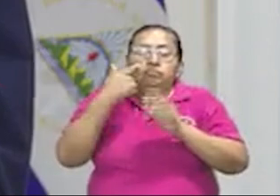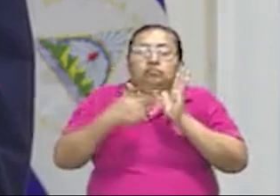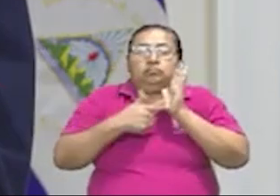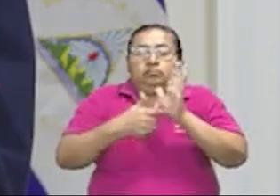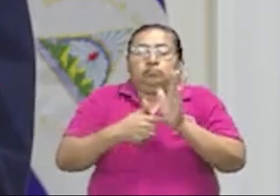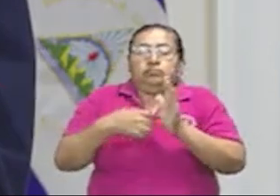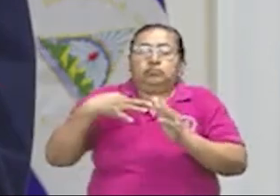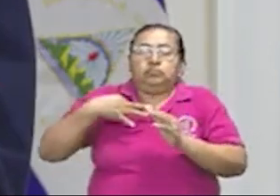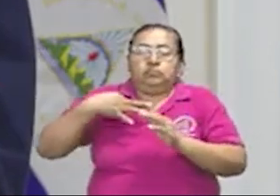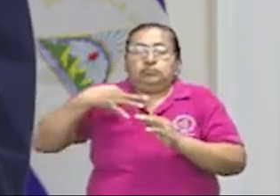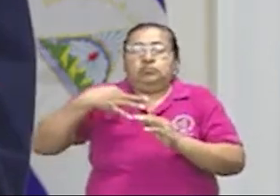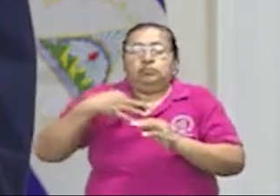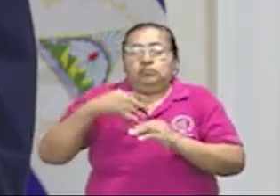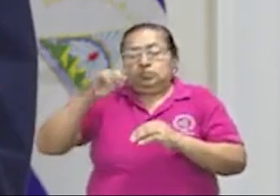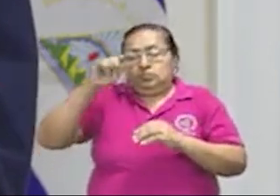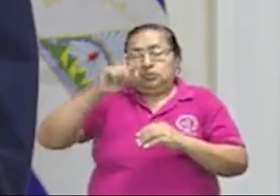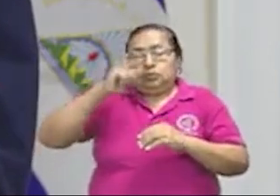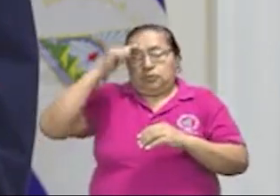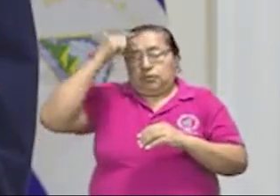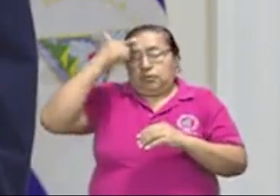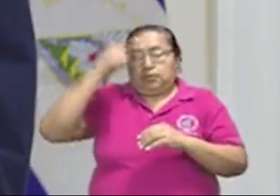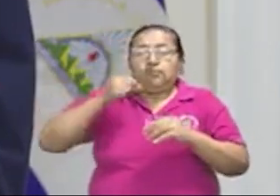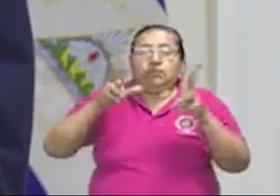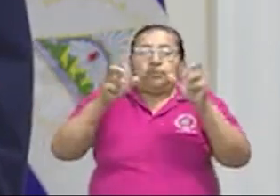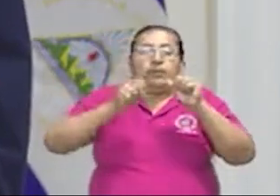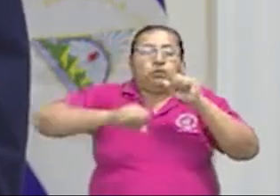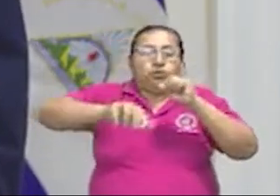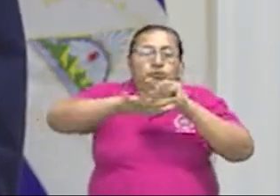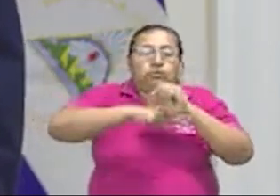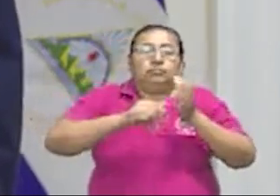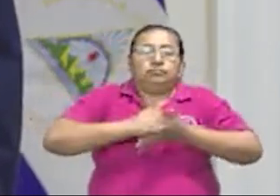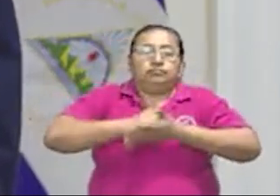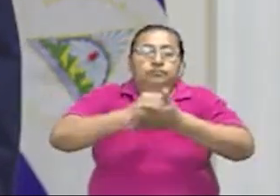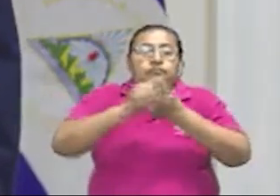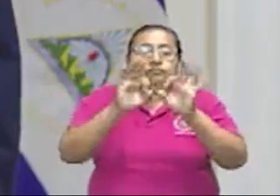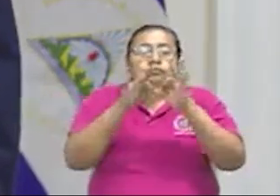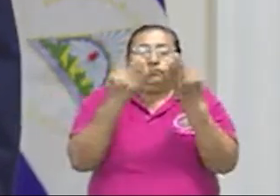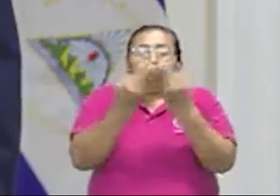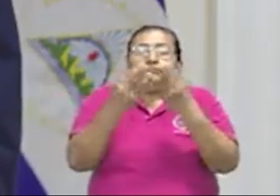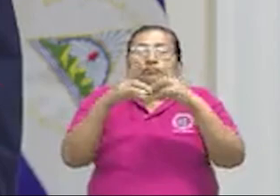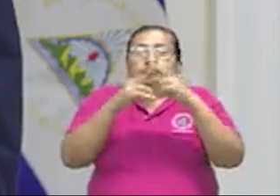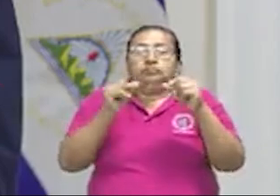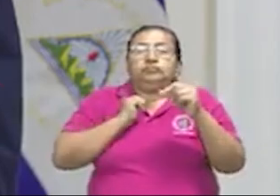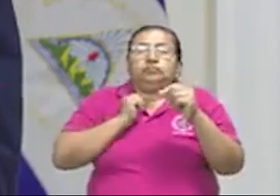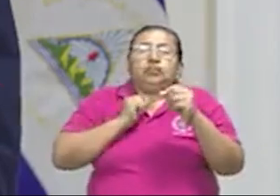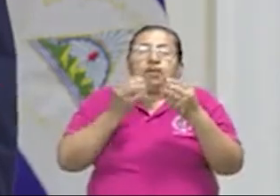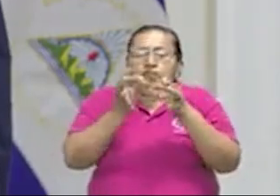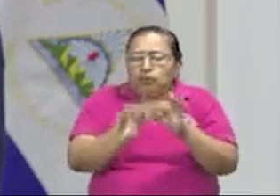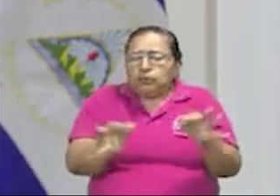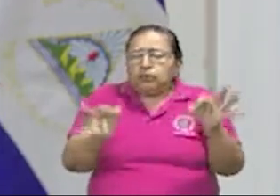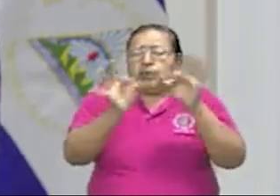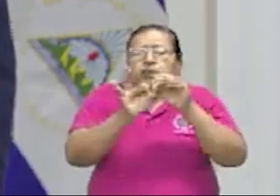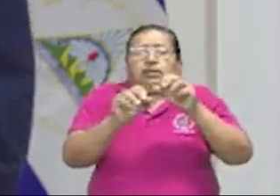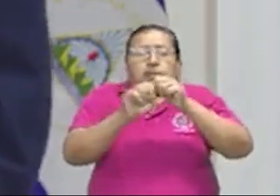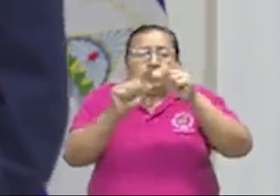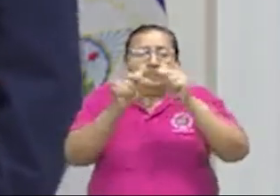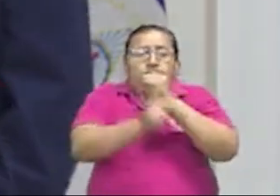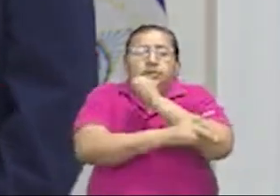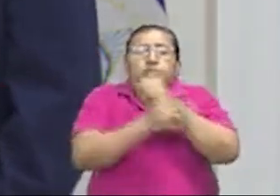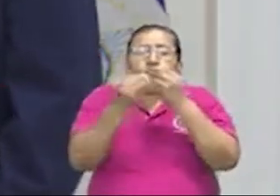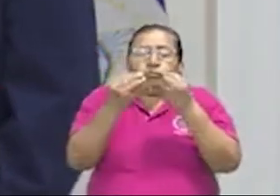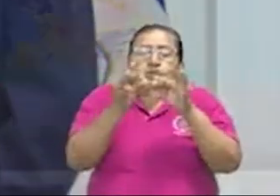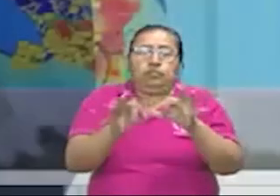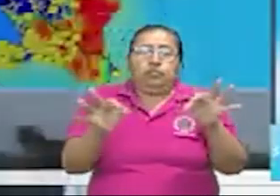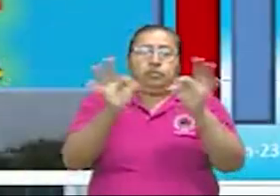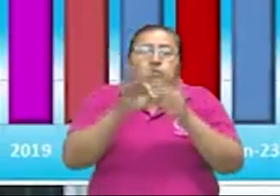voluntad de nuestro gobierno de la parte social, de beneficiar a las familias nicaragüenses que son el nervio de nuestra patria. Eso es muy importante